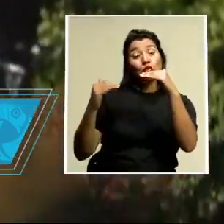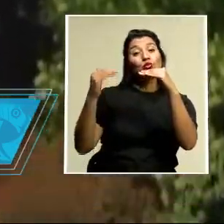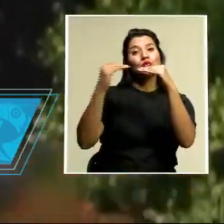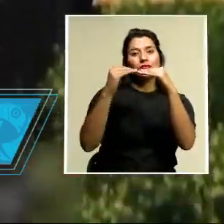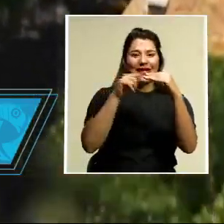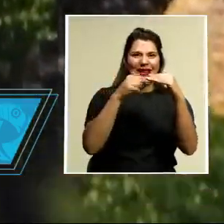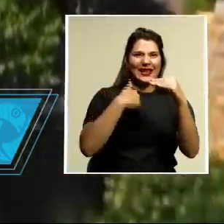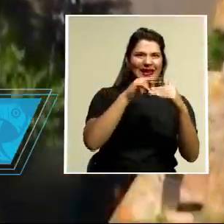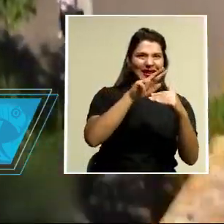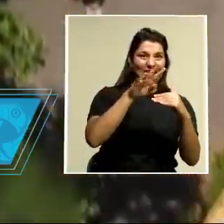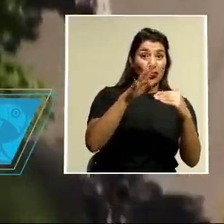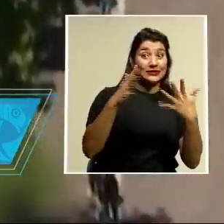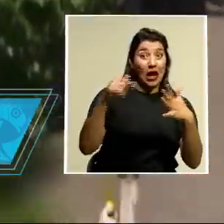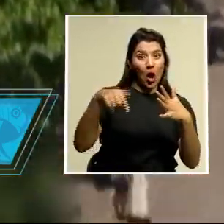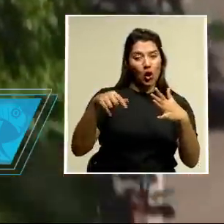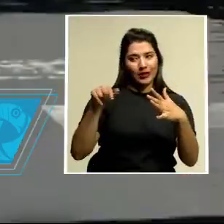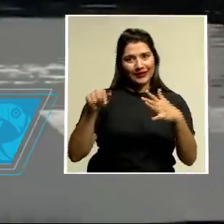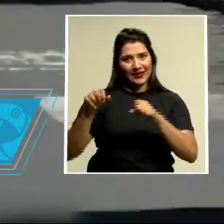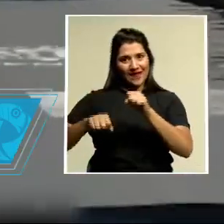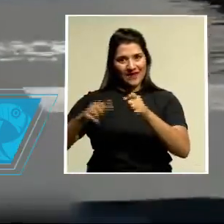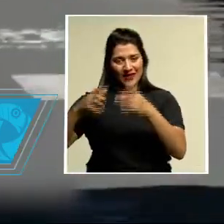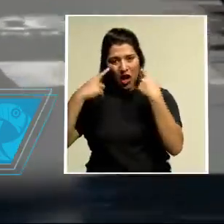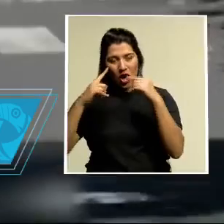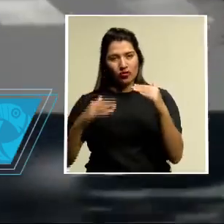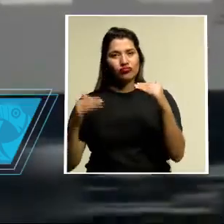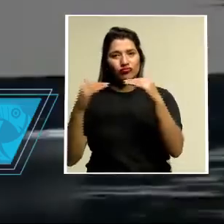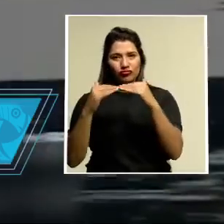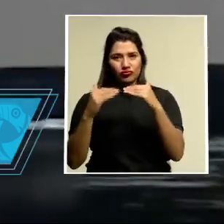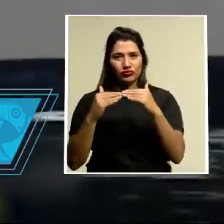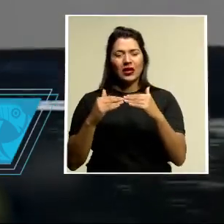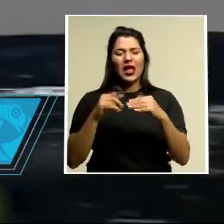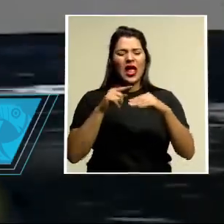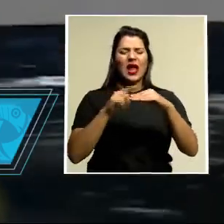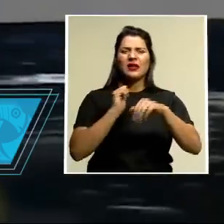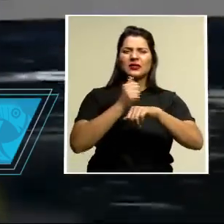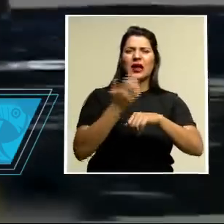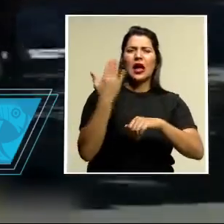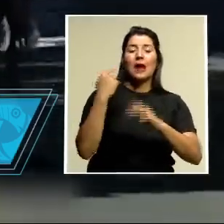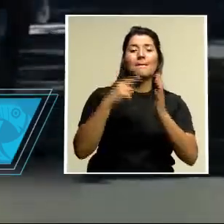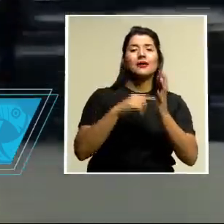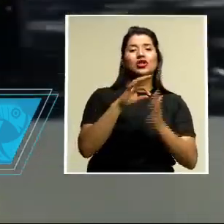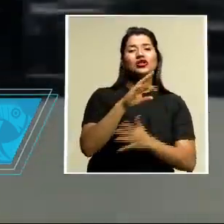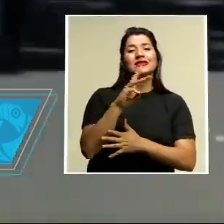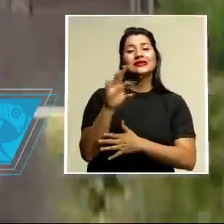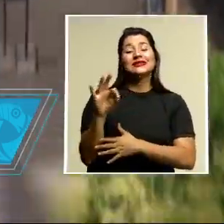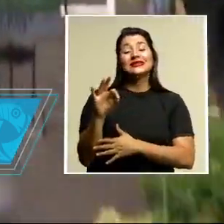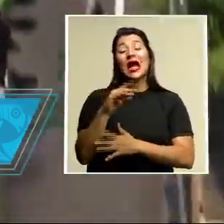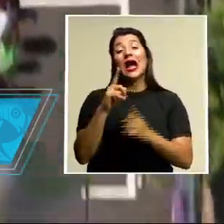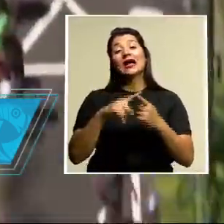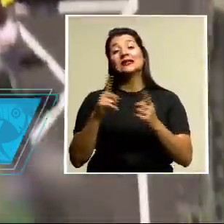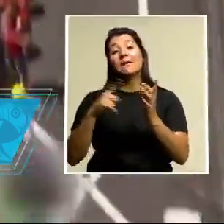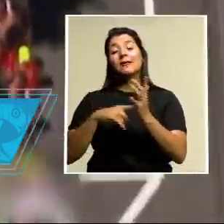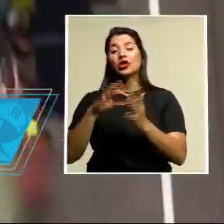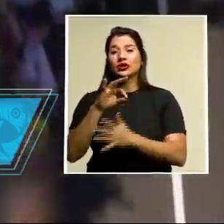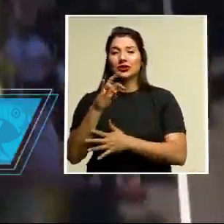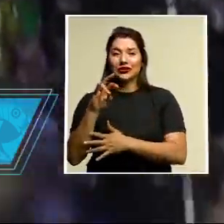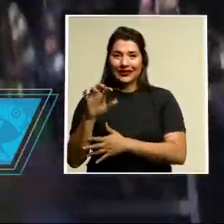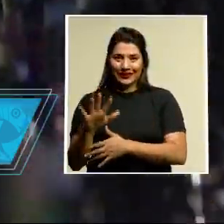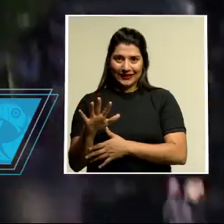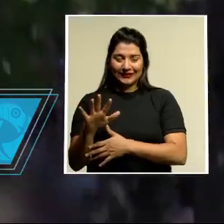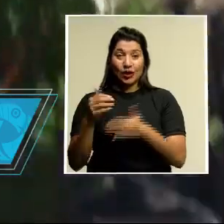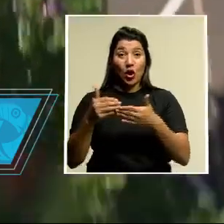puesto a los muchachos más jóvenes a competir y a decirle, no, peleen por el puesto, o sea que ha sido, me parece que una sana competencia. Costa